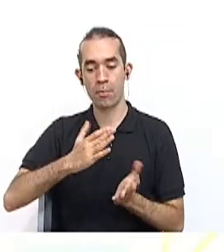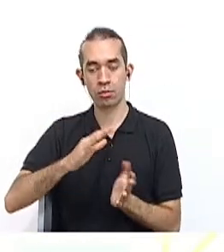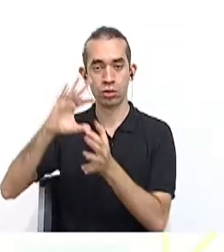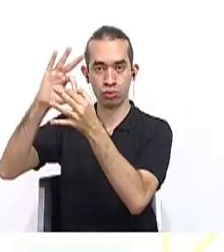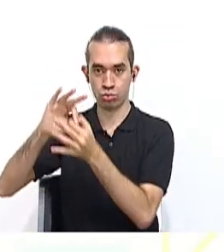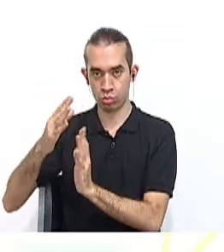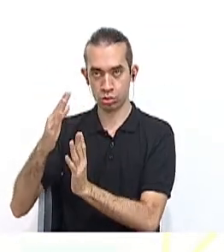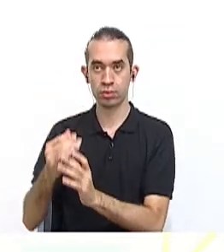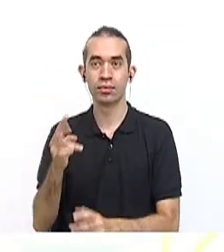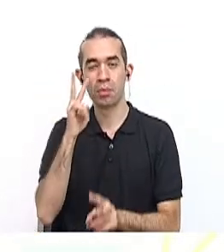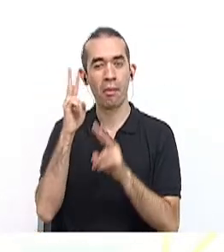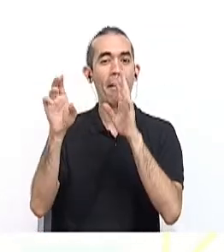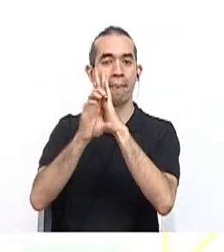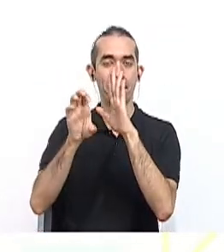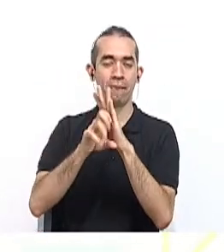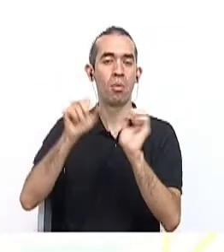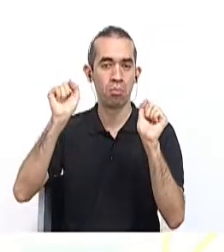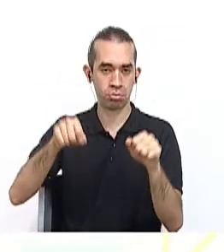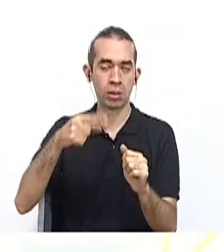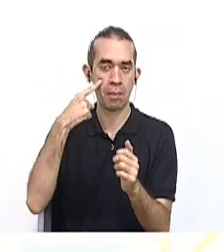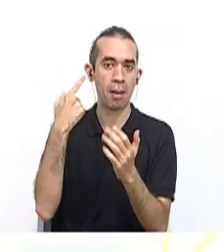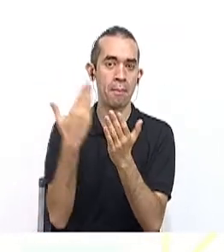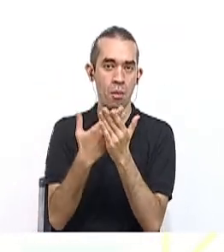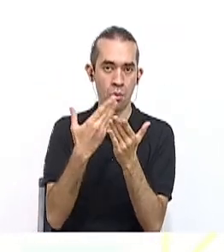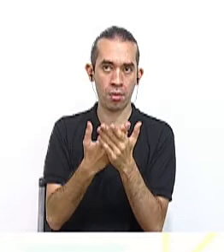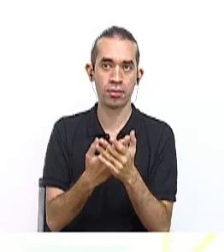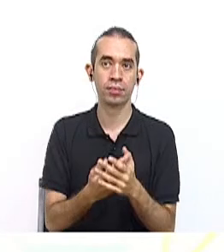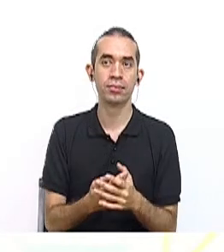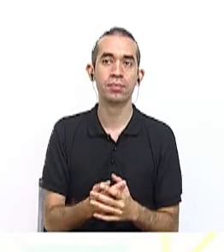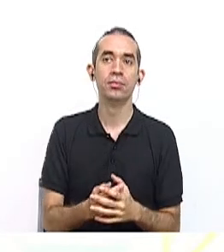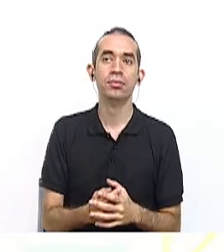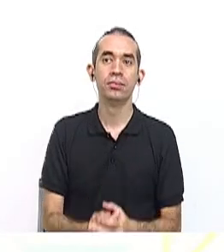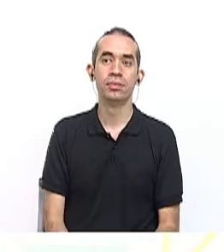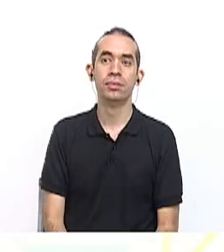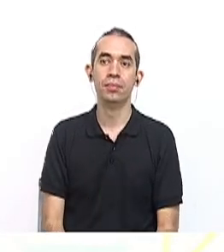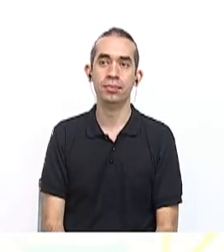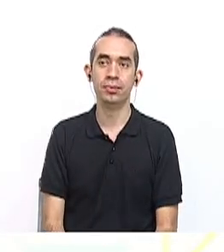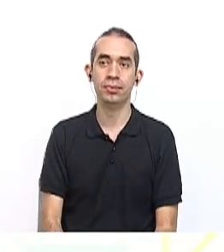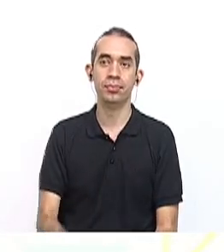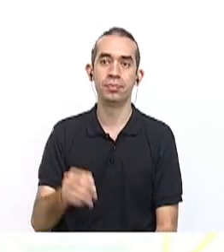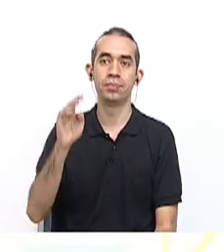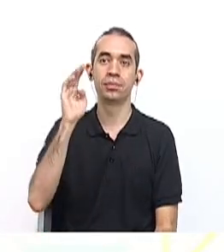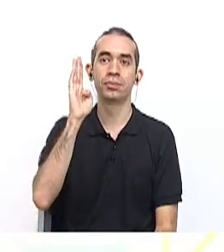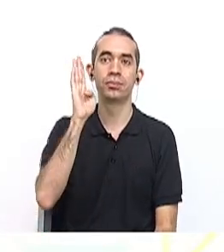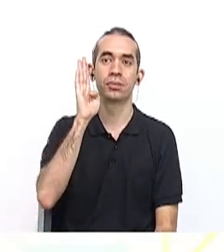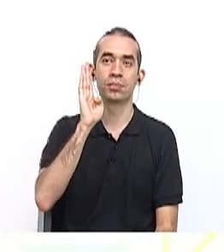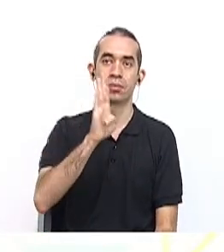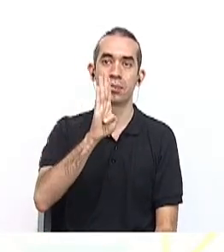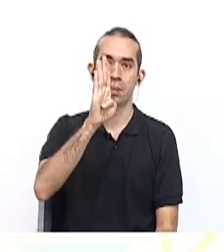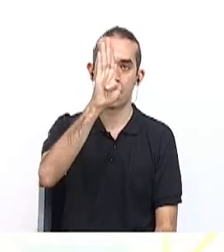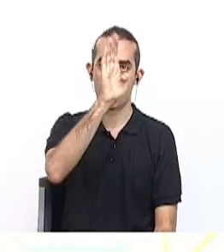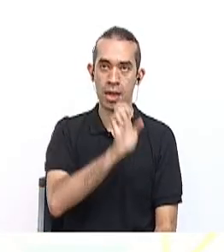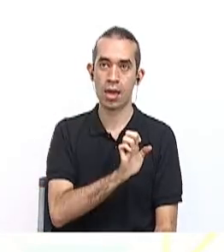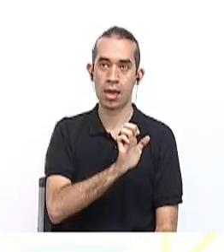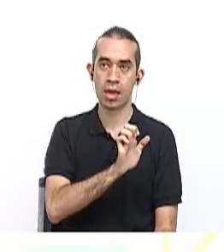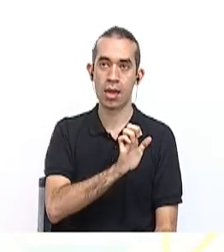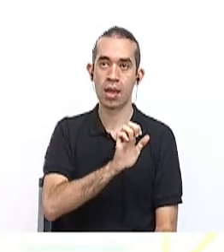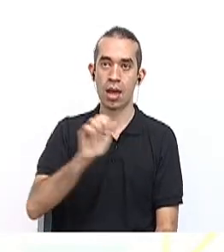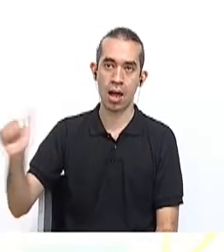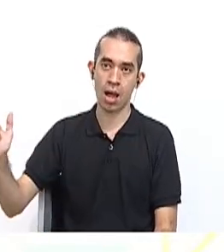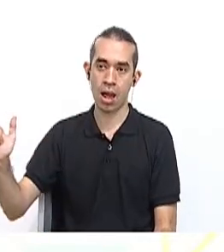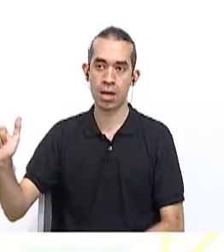la figura nos piden comprobar que el triángulo BEA es semejante al triángulo